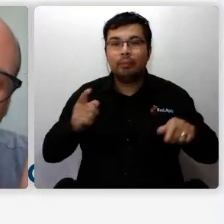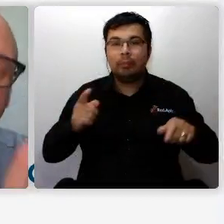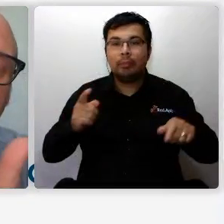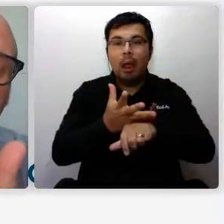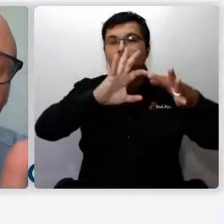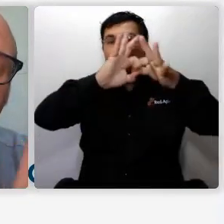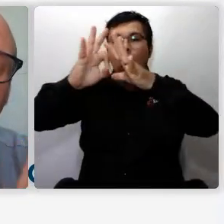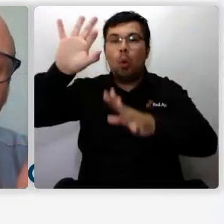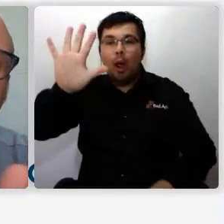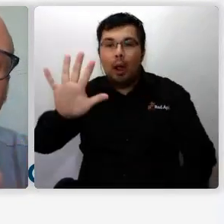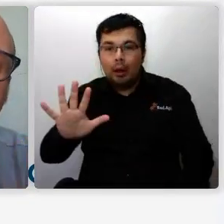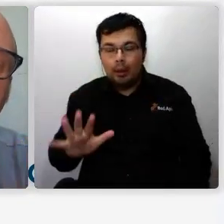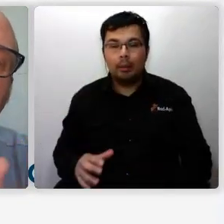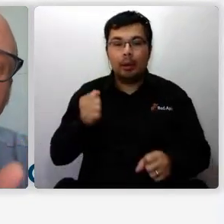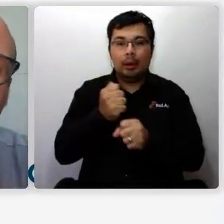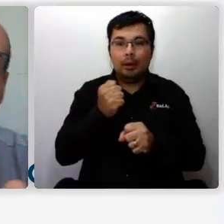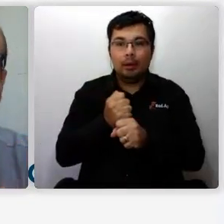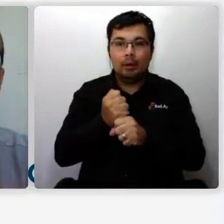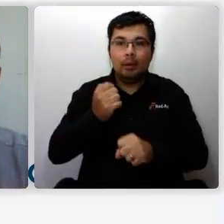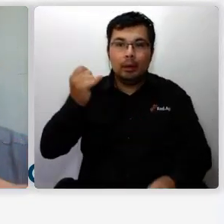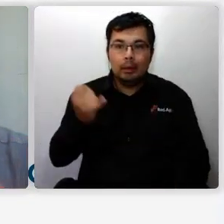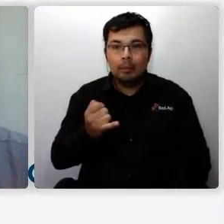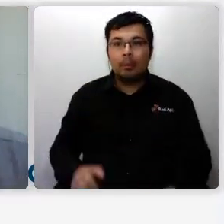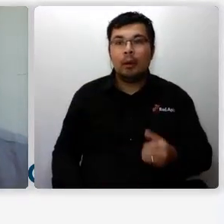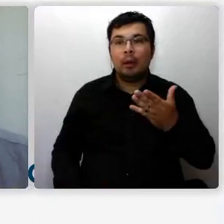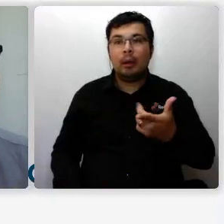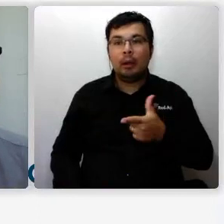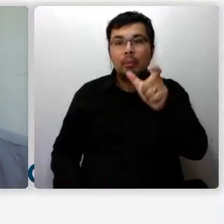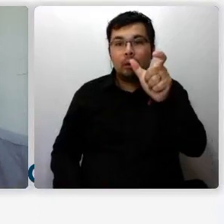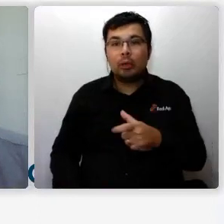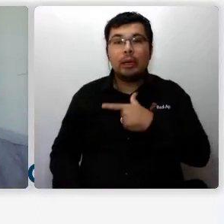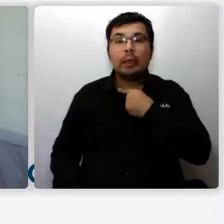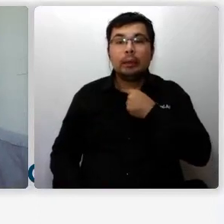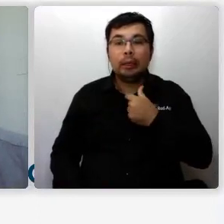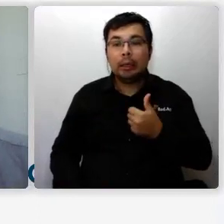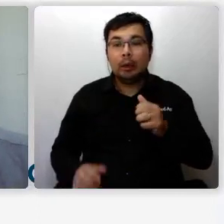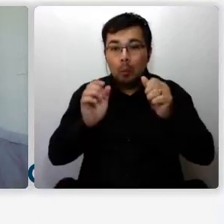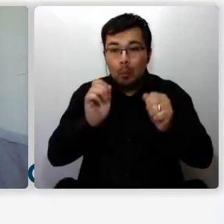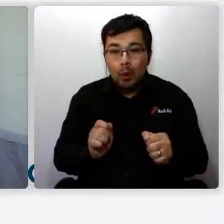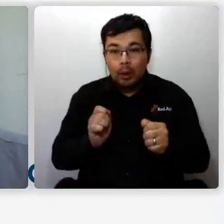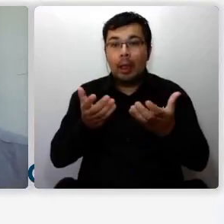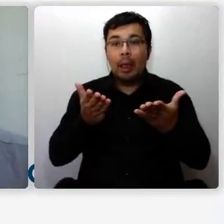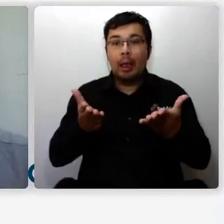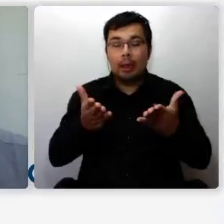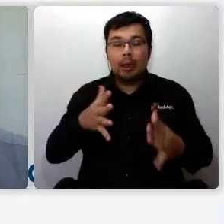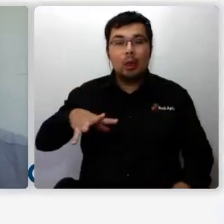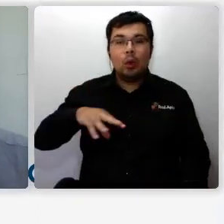quienes tengan redes sociales y nos quieran seguir, ahí están nuestras redes sociales a través del chat para que